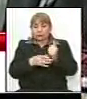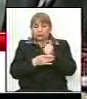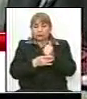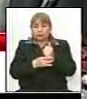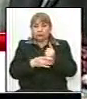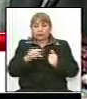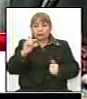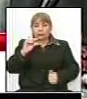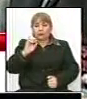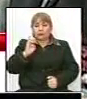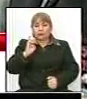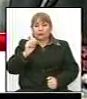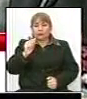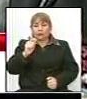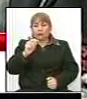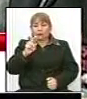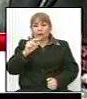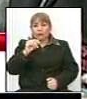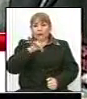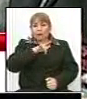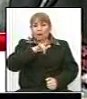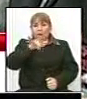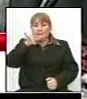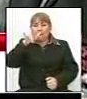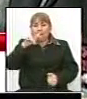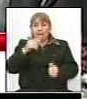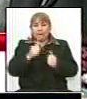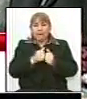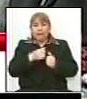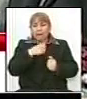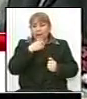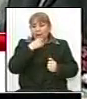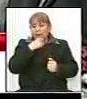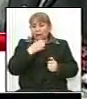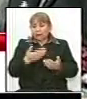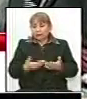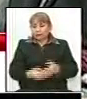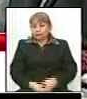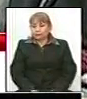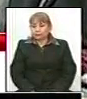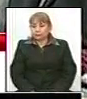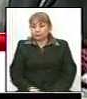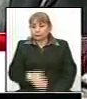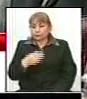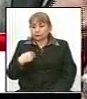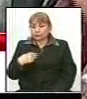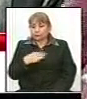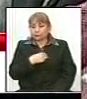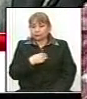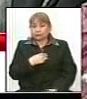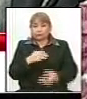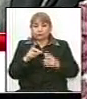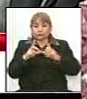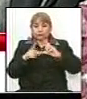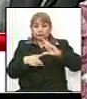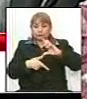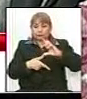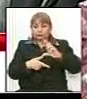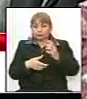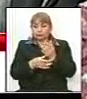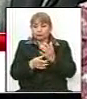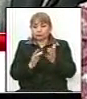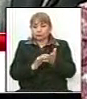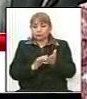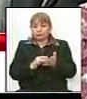geriatra del Hospital de la Fuerza Aérea, del Departamento de Geriatría del Hospital de la Fuerza Aérea, miembro de la Academia Latinoamericana de Medicina de